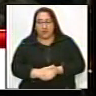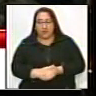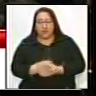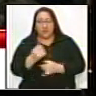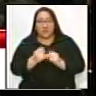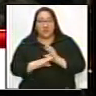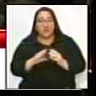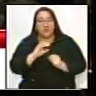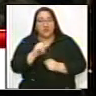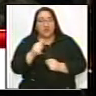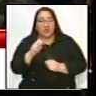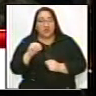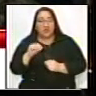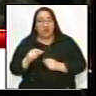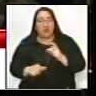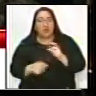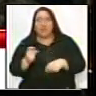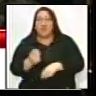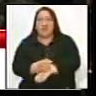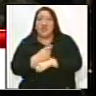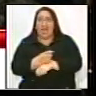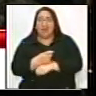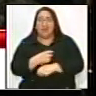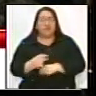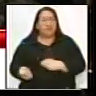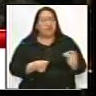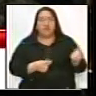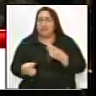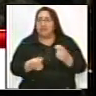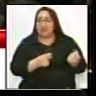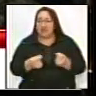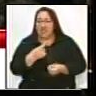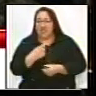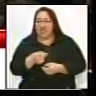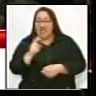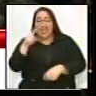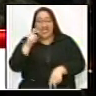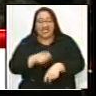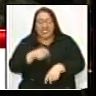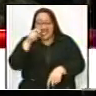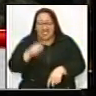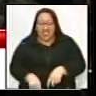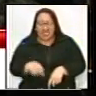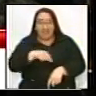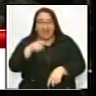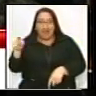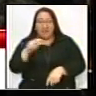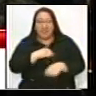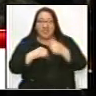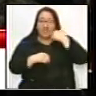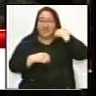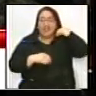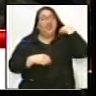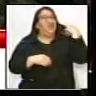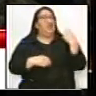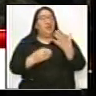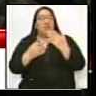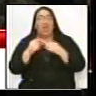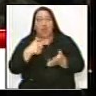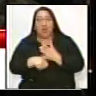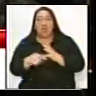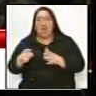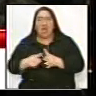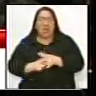terminar con Yasmín. Yasmín es una persona muy rápida. A veces le decimos, en este instante ve al ministerio y reclama por este documento, y